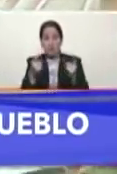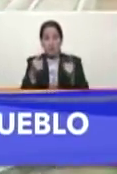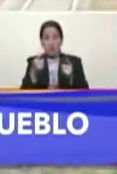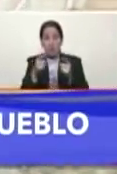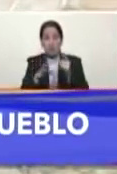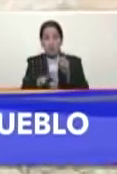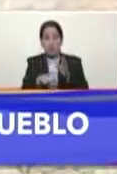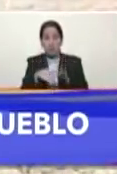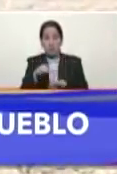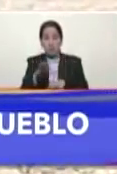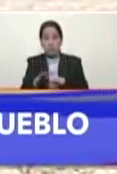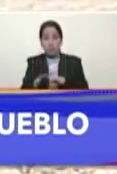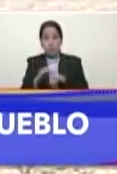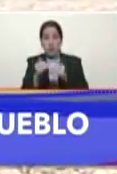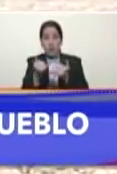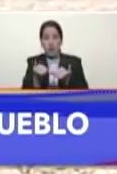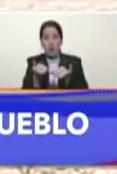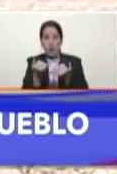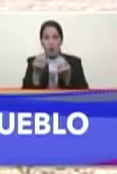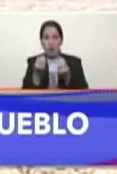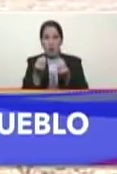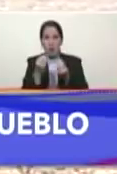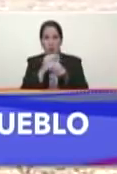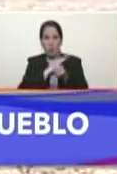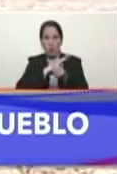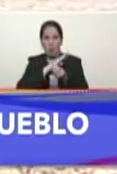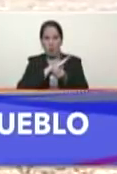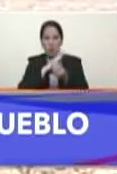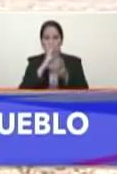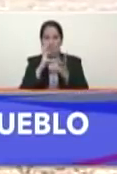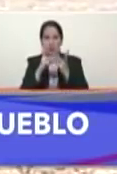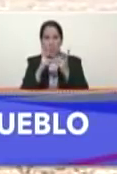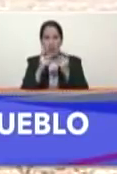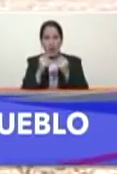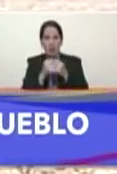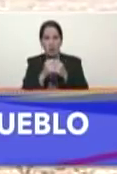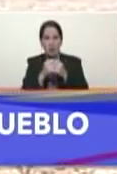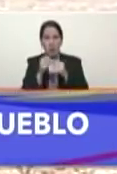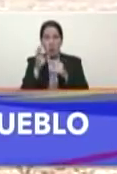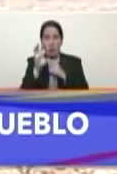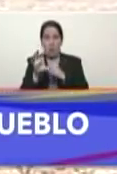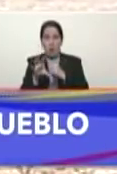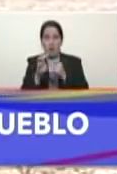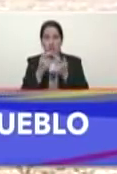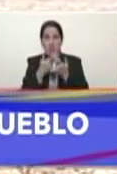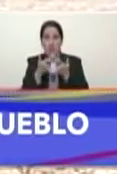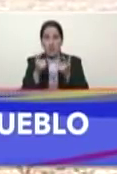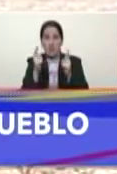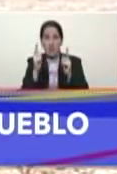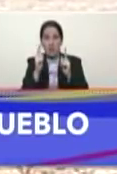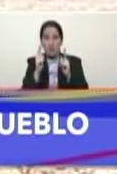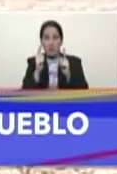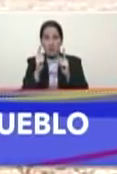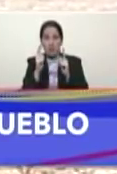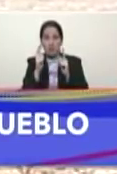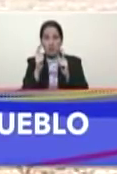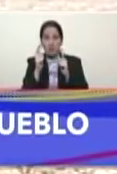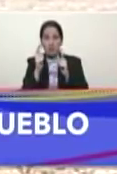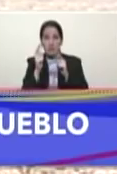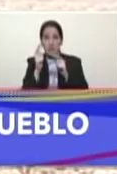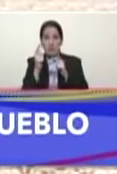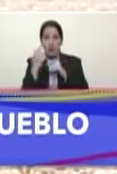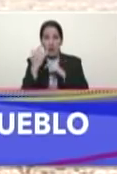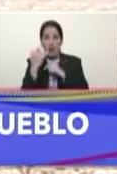y que hace sus cosas ahora con sus propias manos. Un país libre, soberano, irrevocablemente